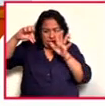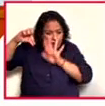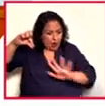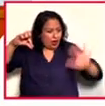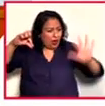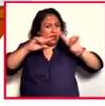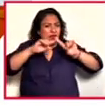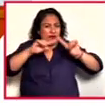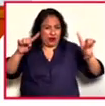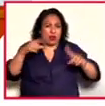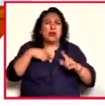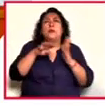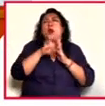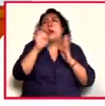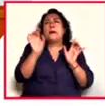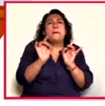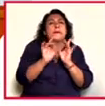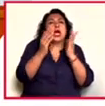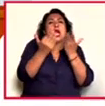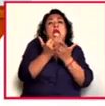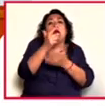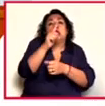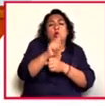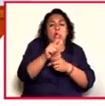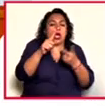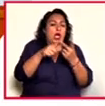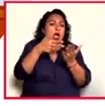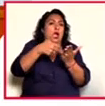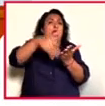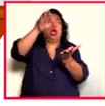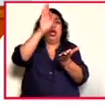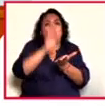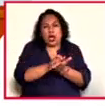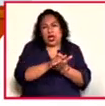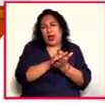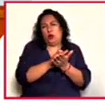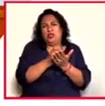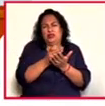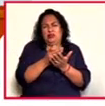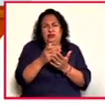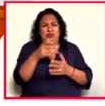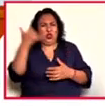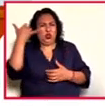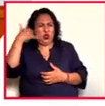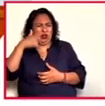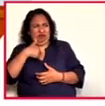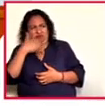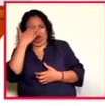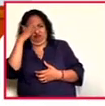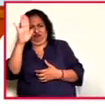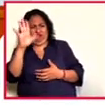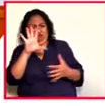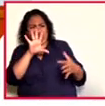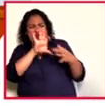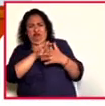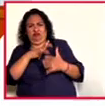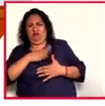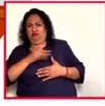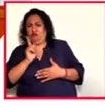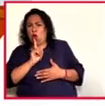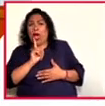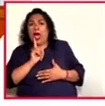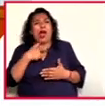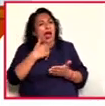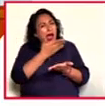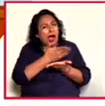llamamos nacionales, los héroes, todo eso les es ajeno. Es otro fenómeno,